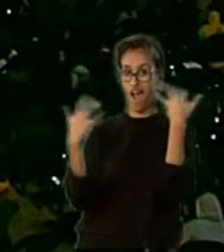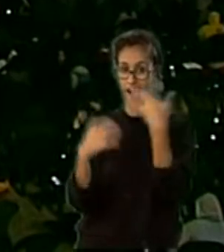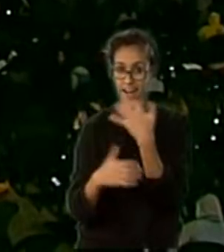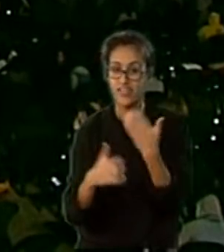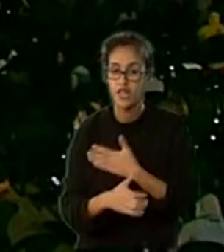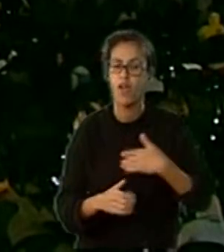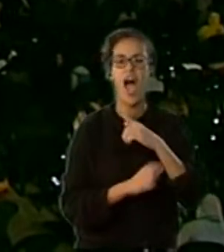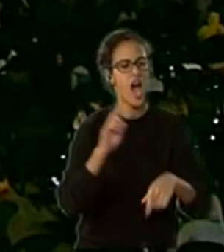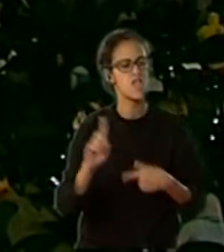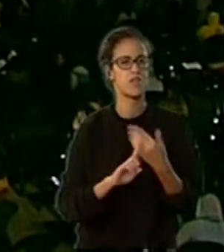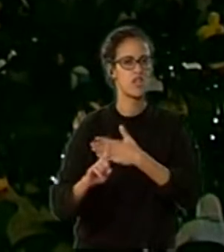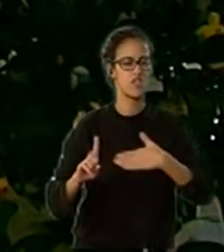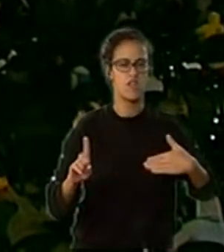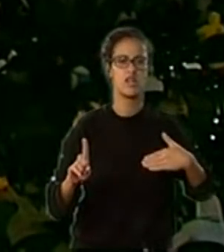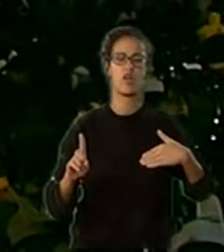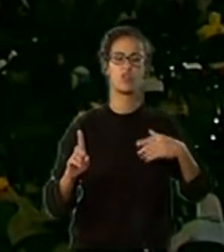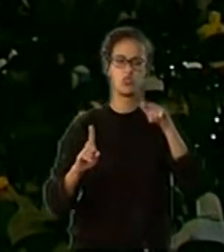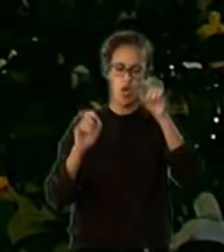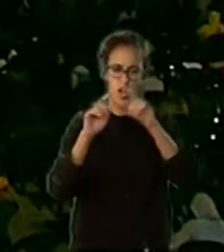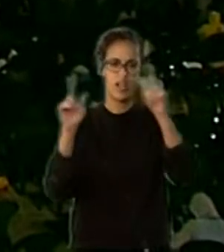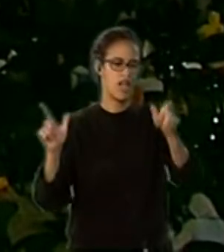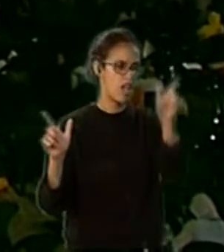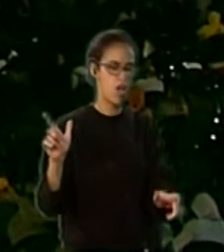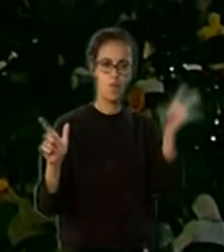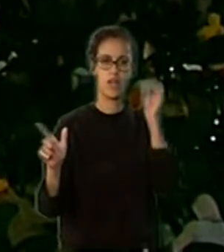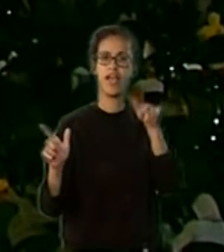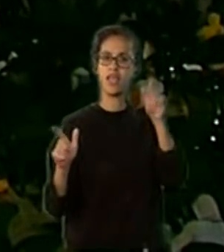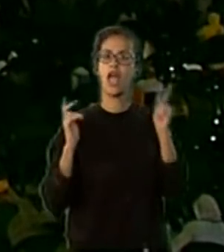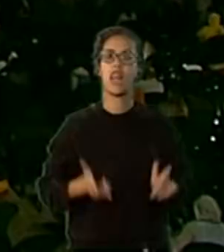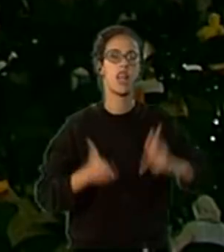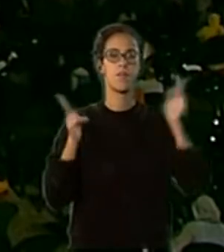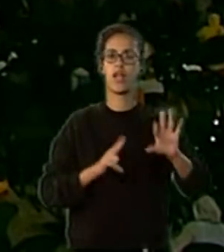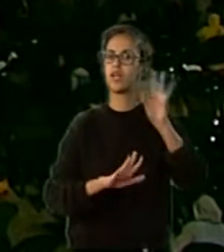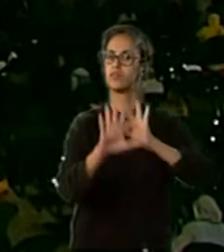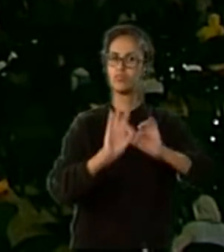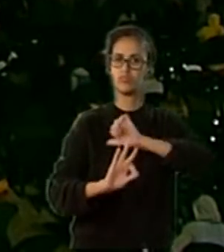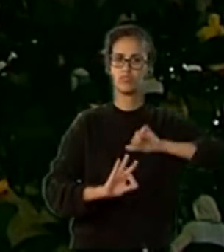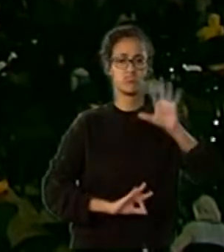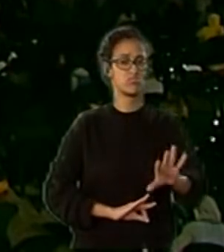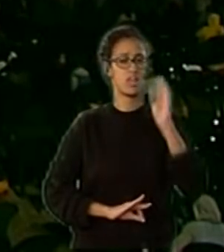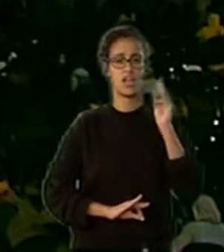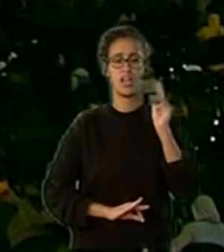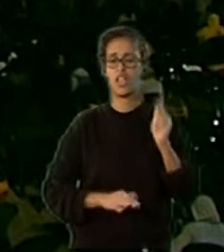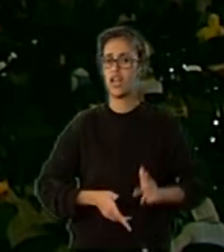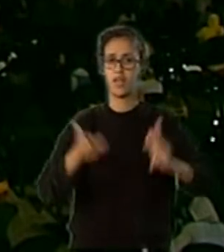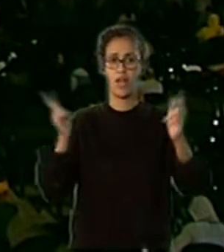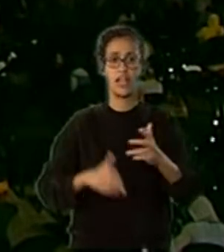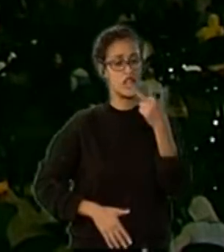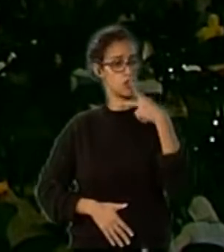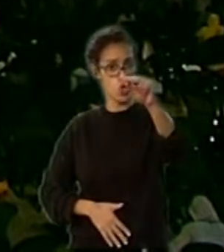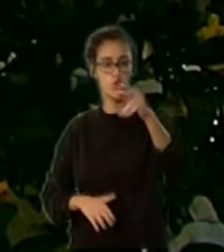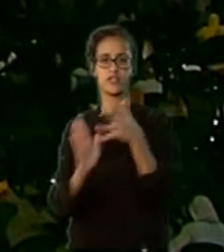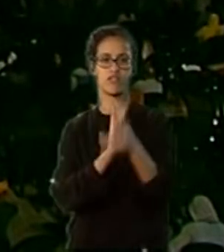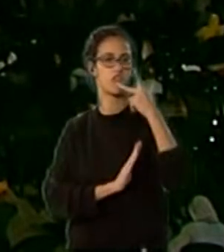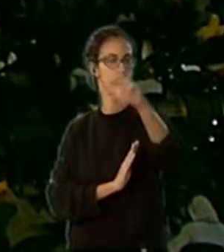hacerle ver que la mujer es libre de tomar sus propias decisiones y que no es no.